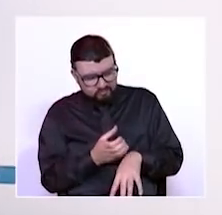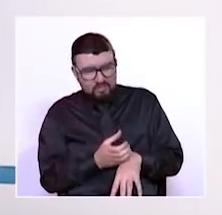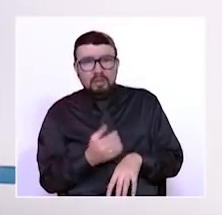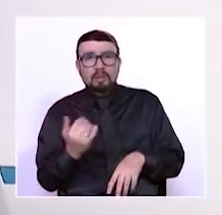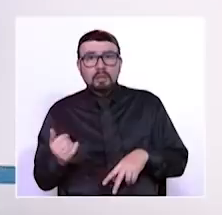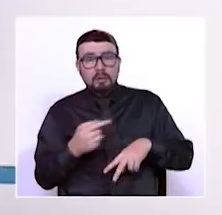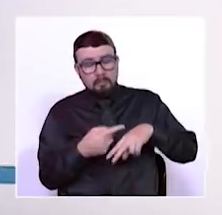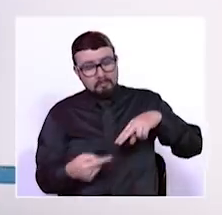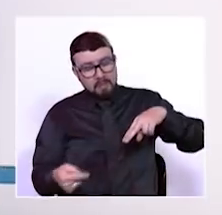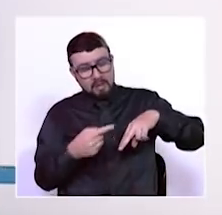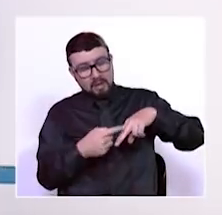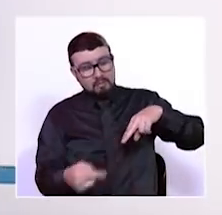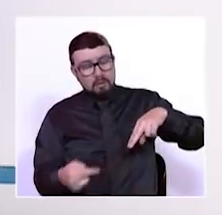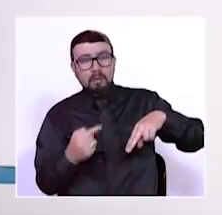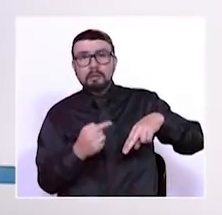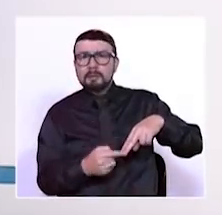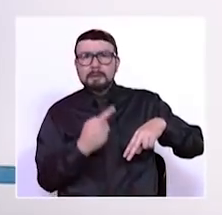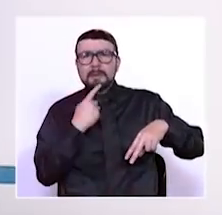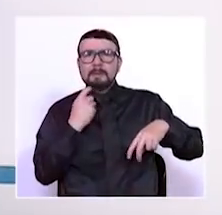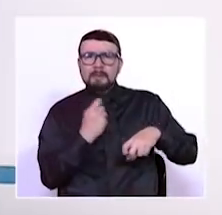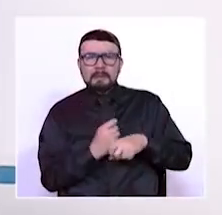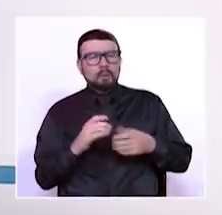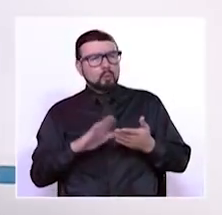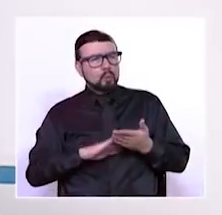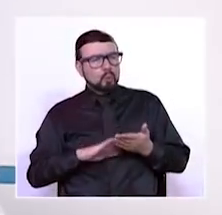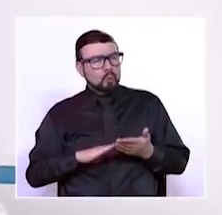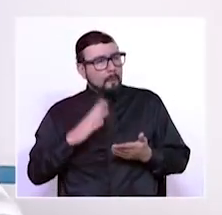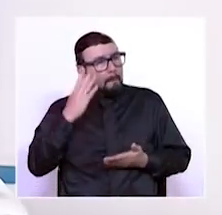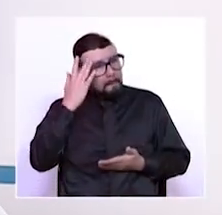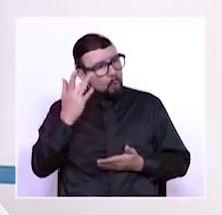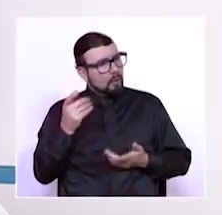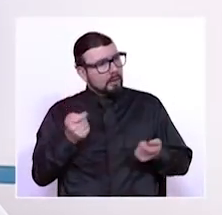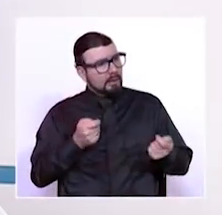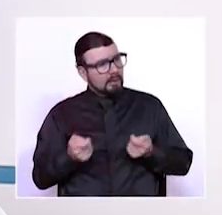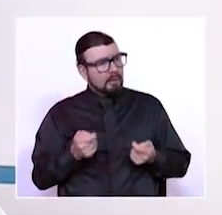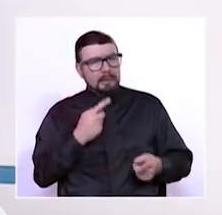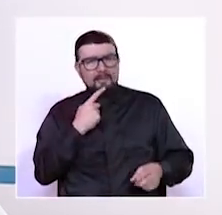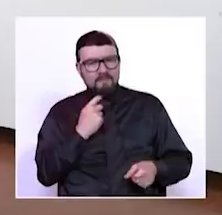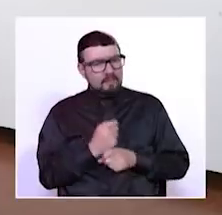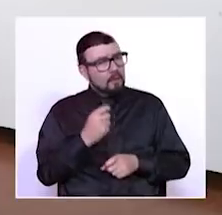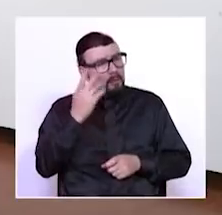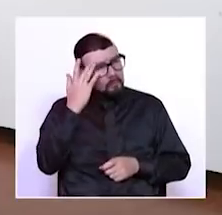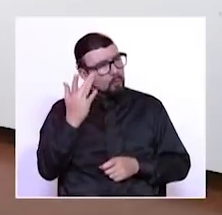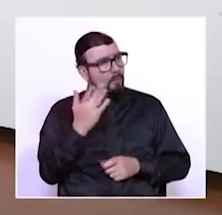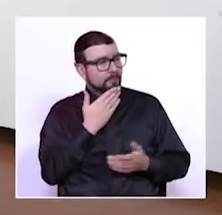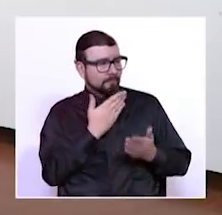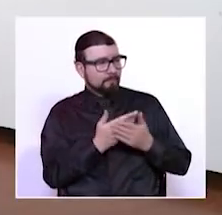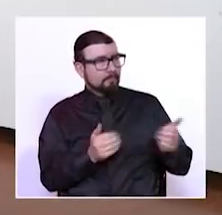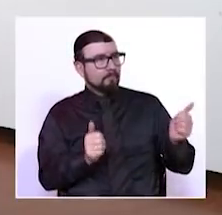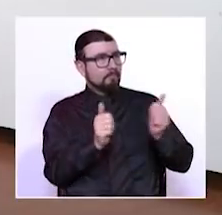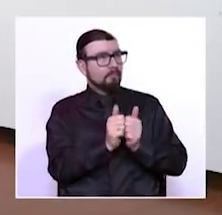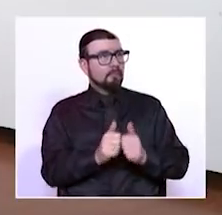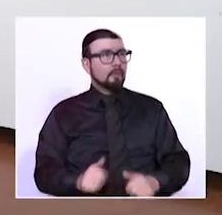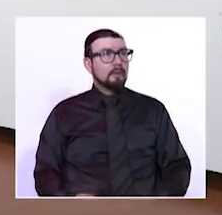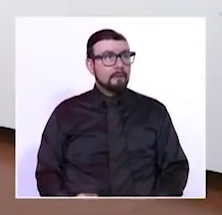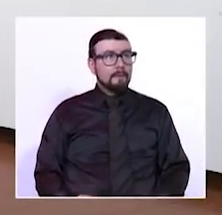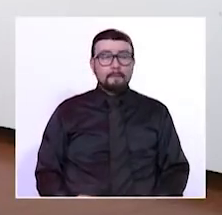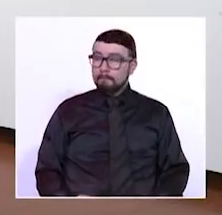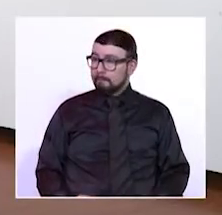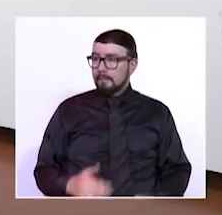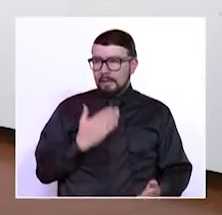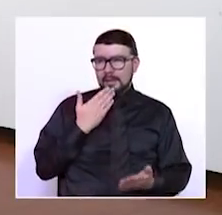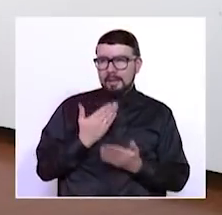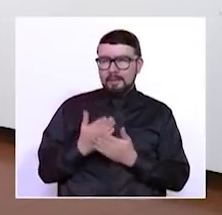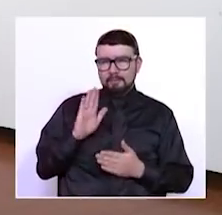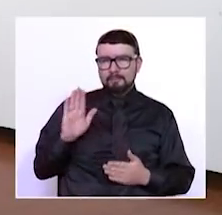y por qué se vuelven tan crónicas y de difícil manejo? Doctor Juan Diego Osa, muchas gracias por estar con nosotros. No, muchas gracias a